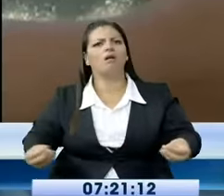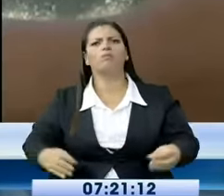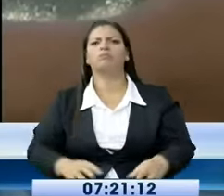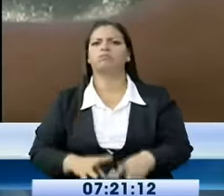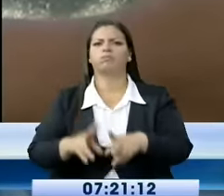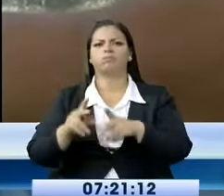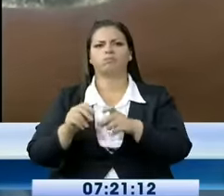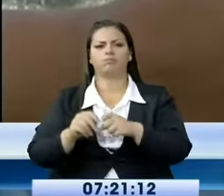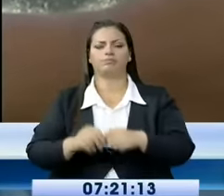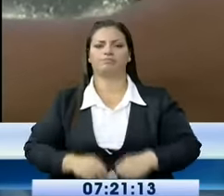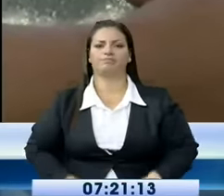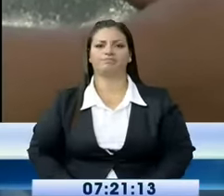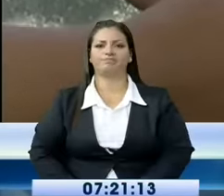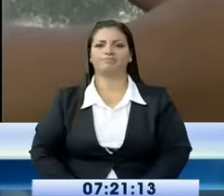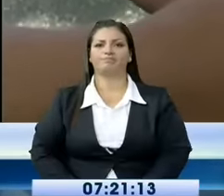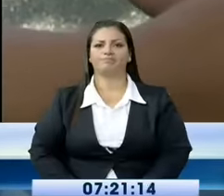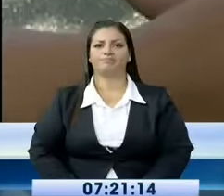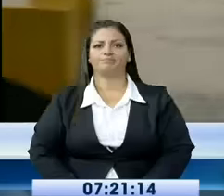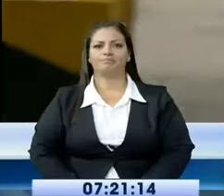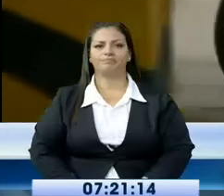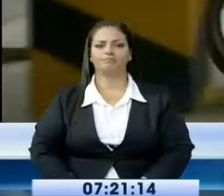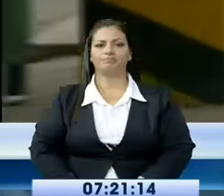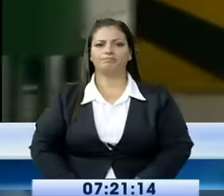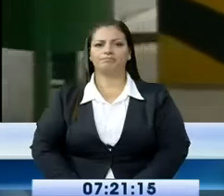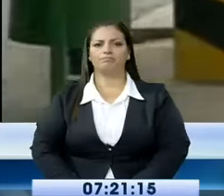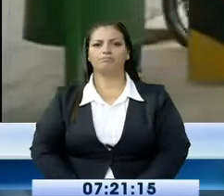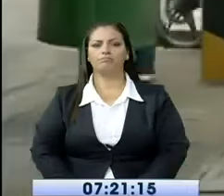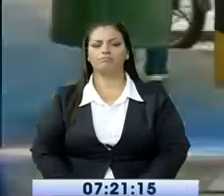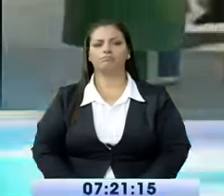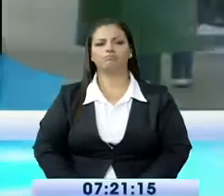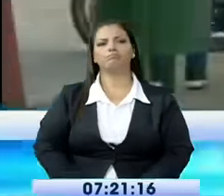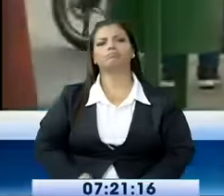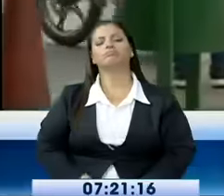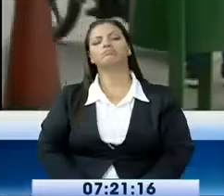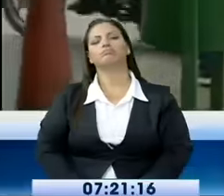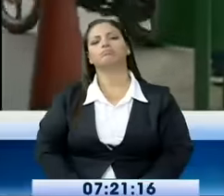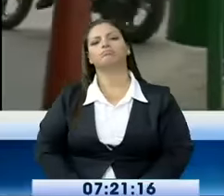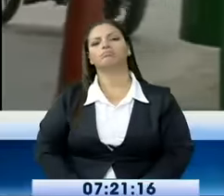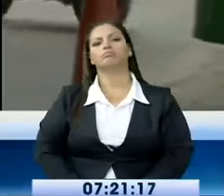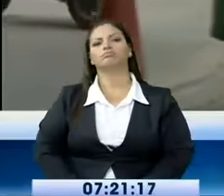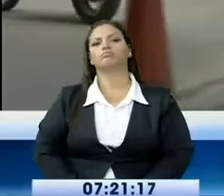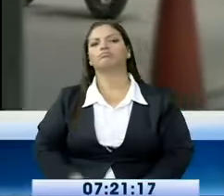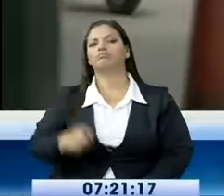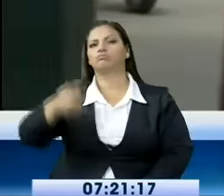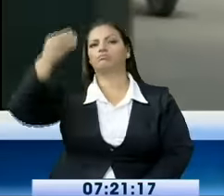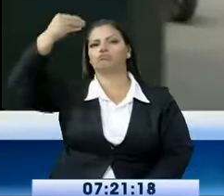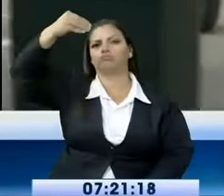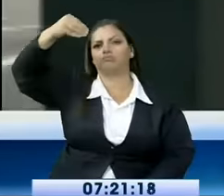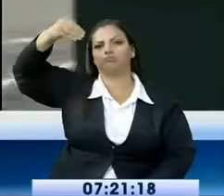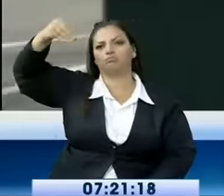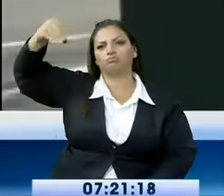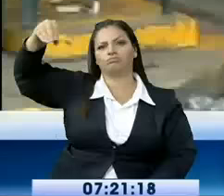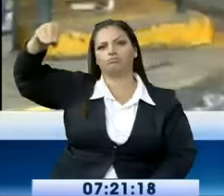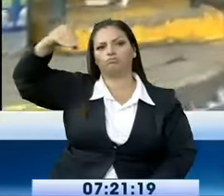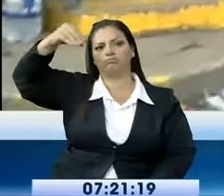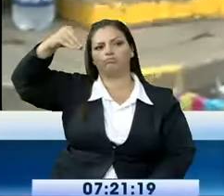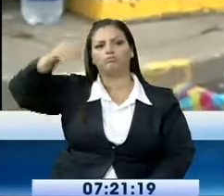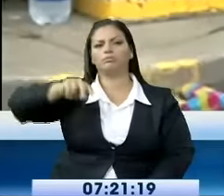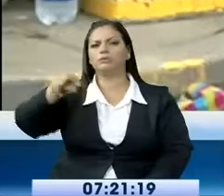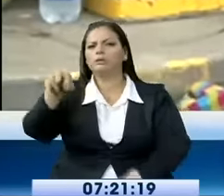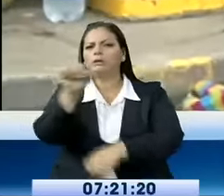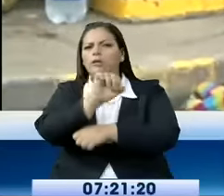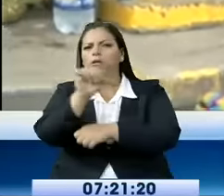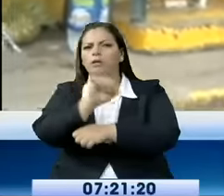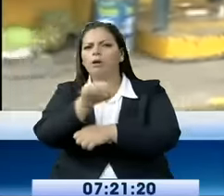encargué igual. No sé ahora de qué era la señora. Se espera que con el transcurso de las horas las cámaras de vigilancia ayuden a identificar